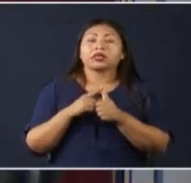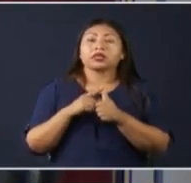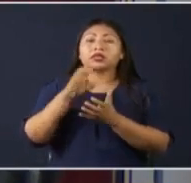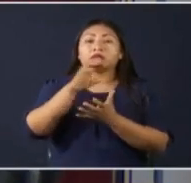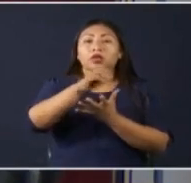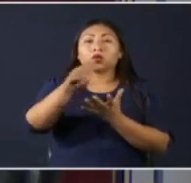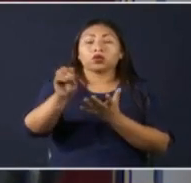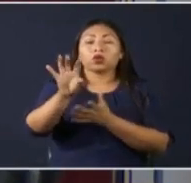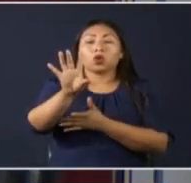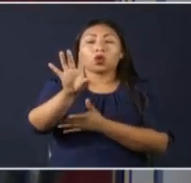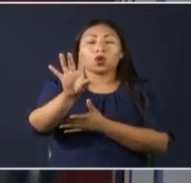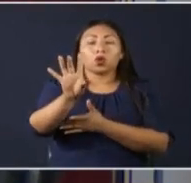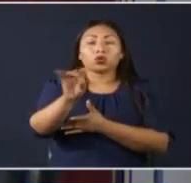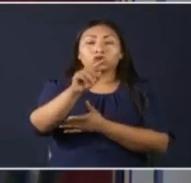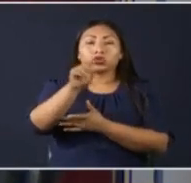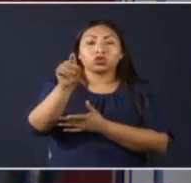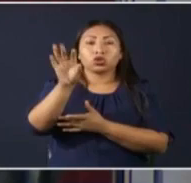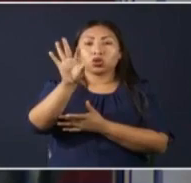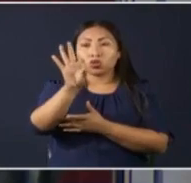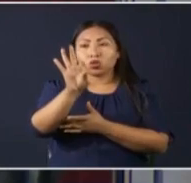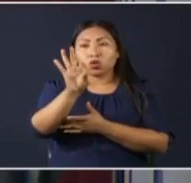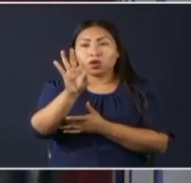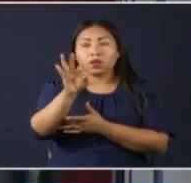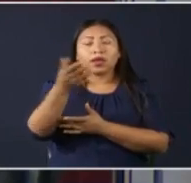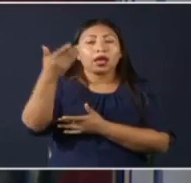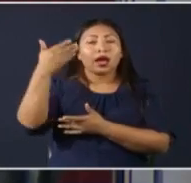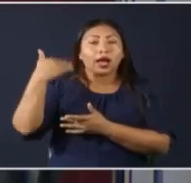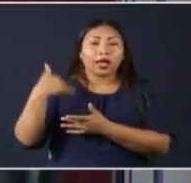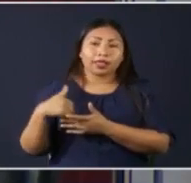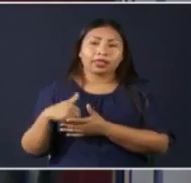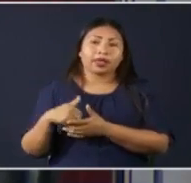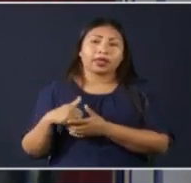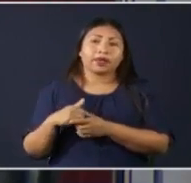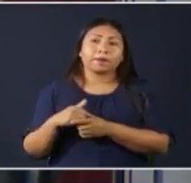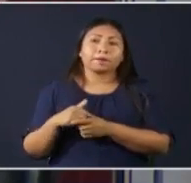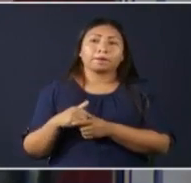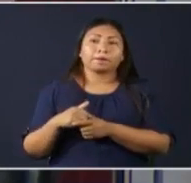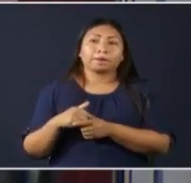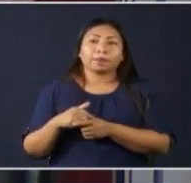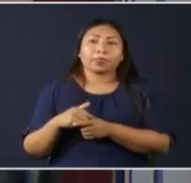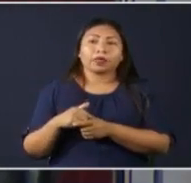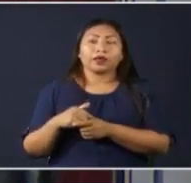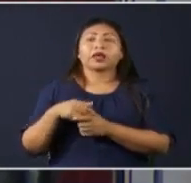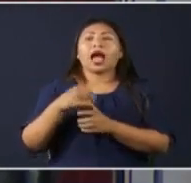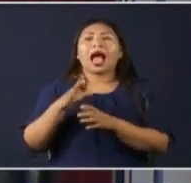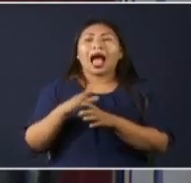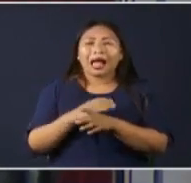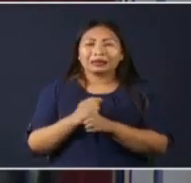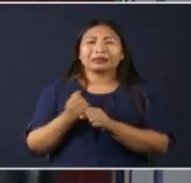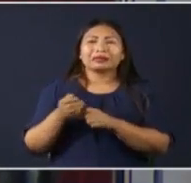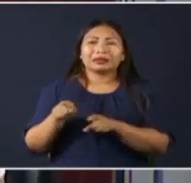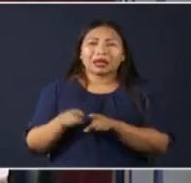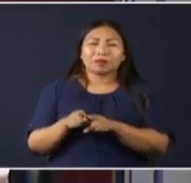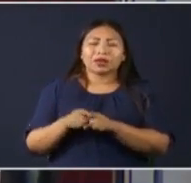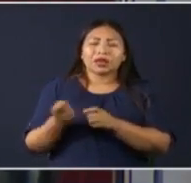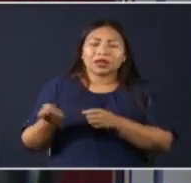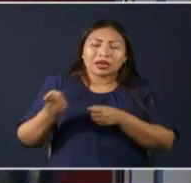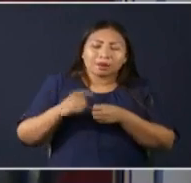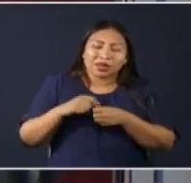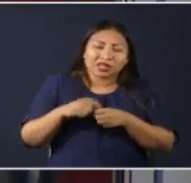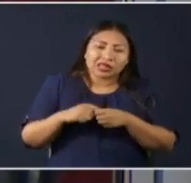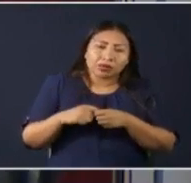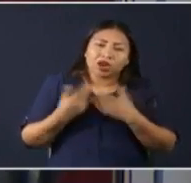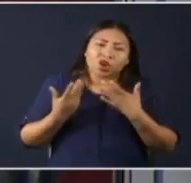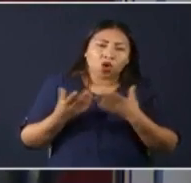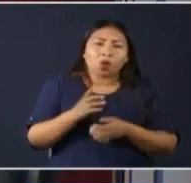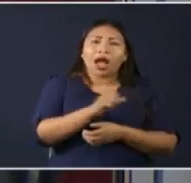años más tarde como candidato a vicealcalde en la terna del entonces candidato a alcalde Marco Ameglio.